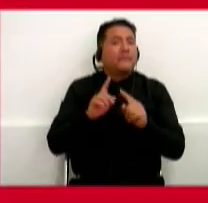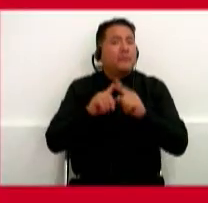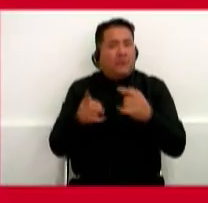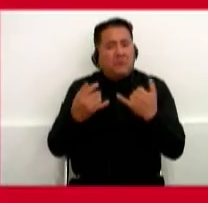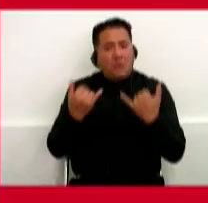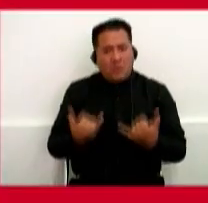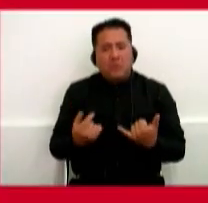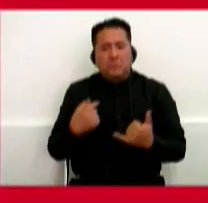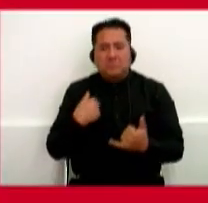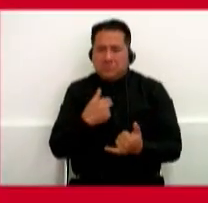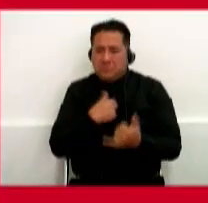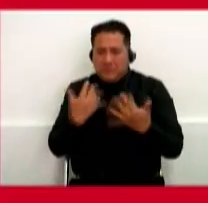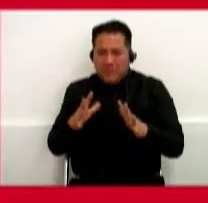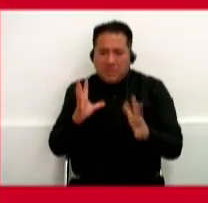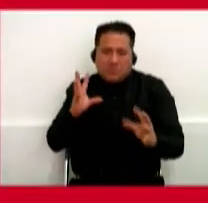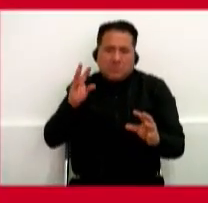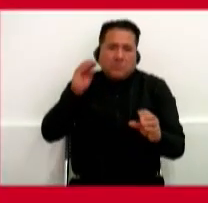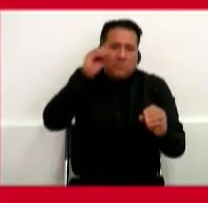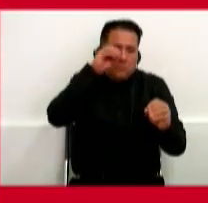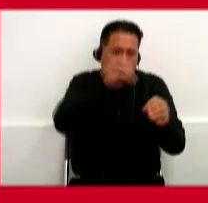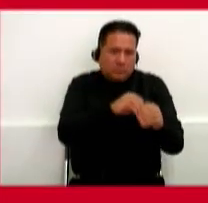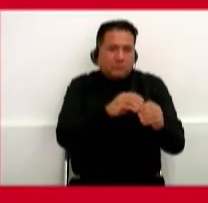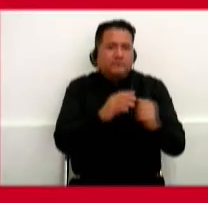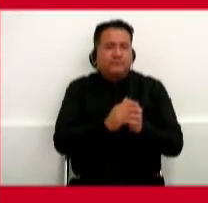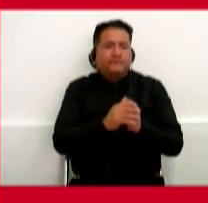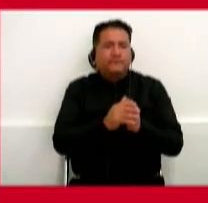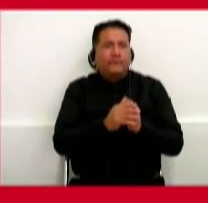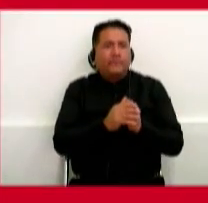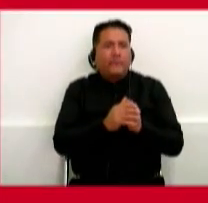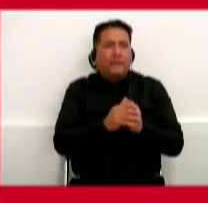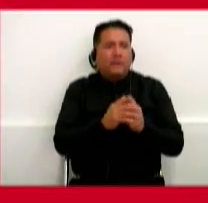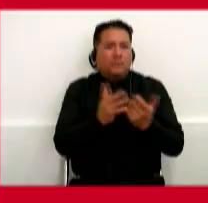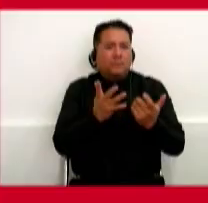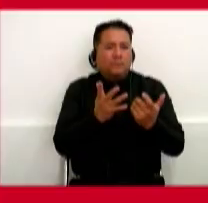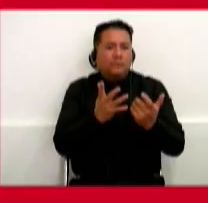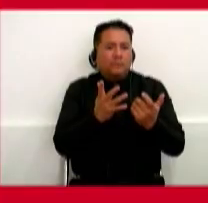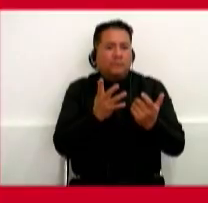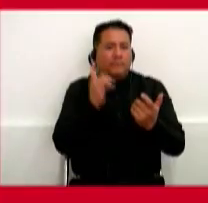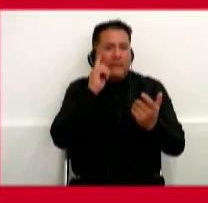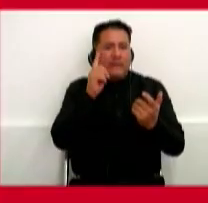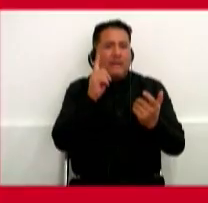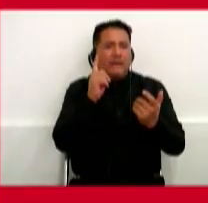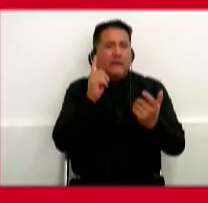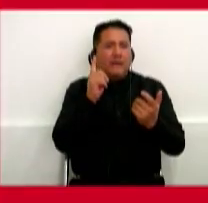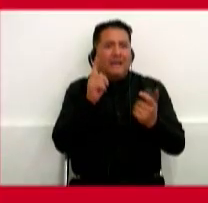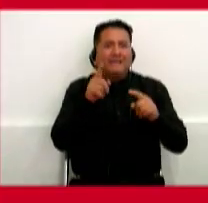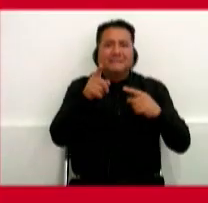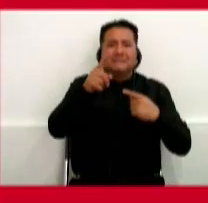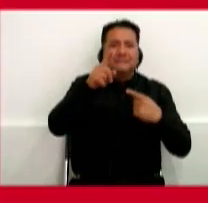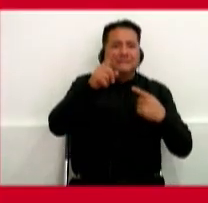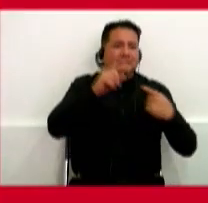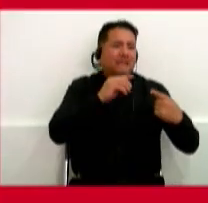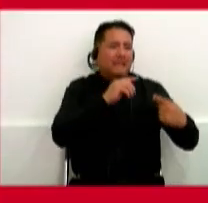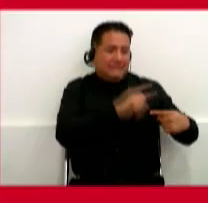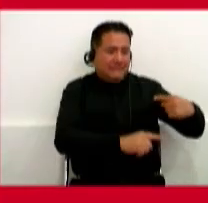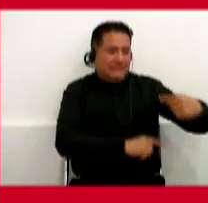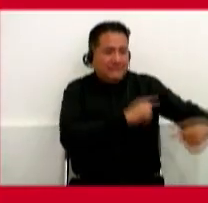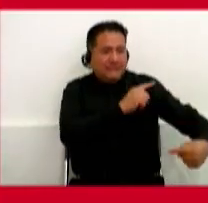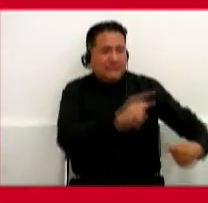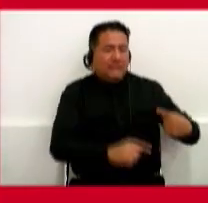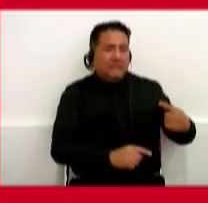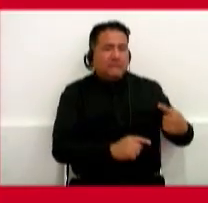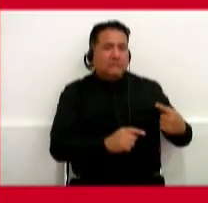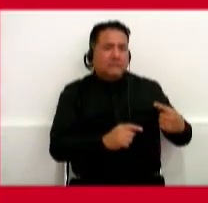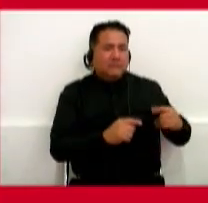implementado parámetros en los neumáticos en presión y temperatura, de tal manera que no sobrepasemos el TKPH para